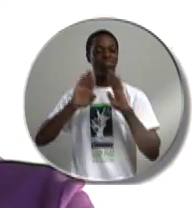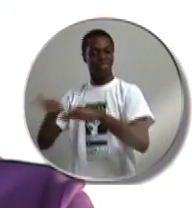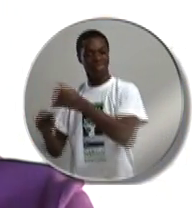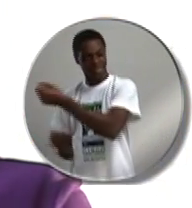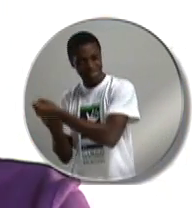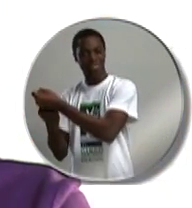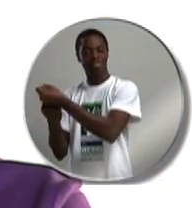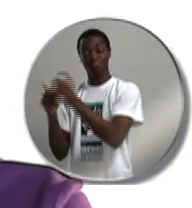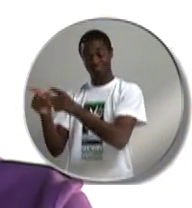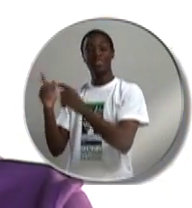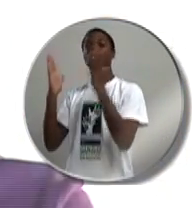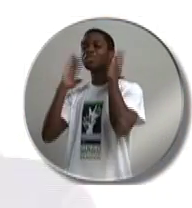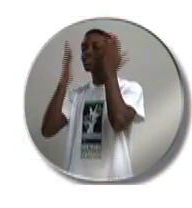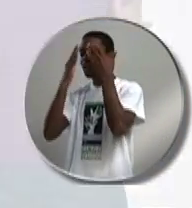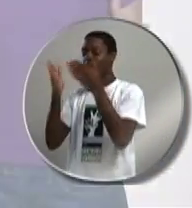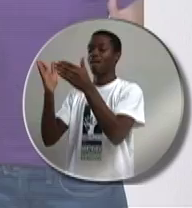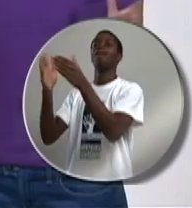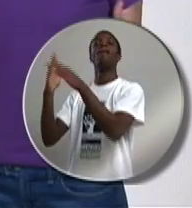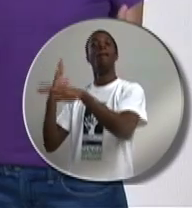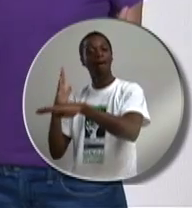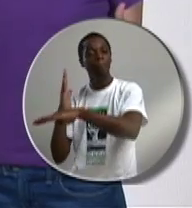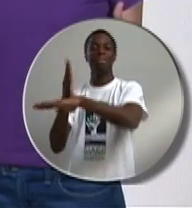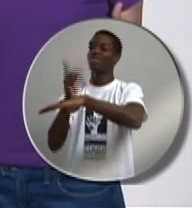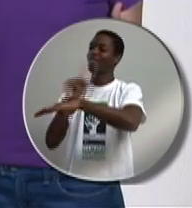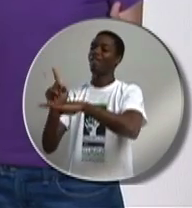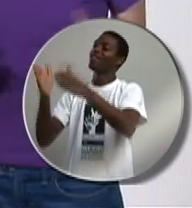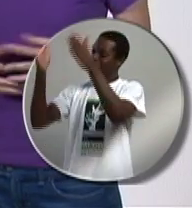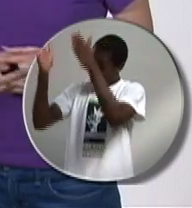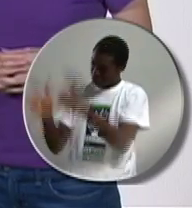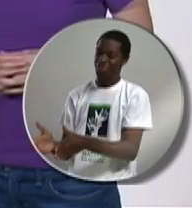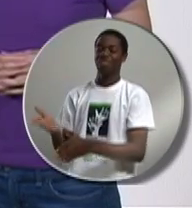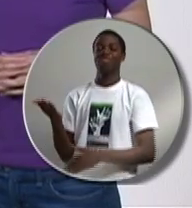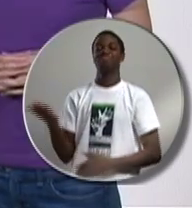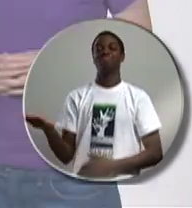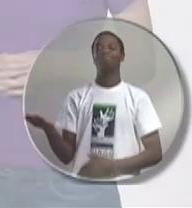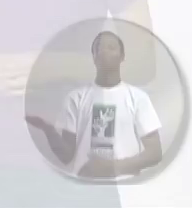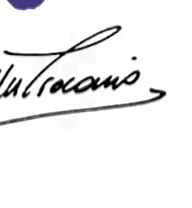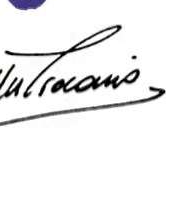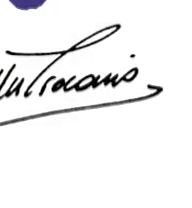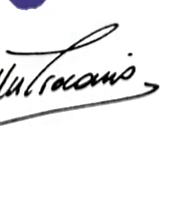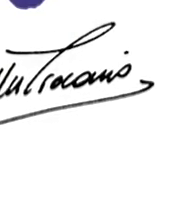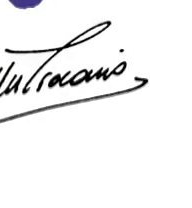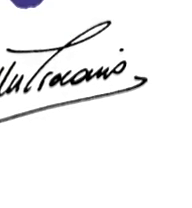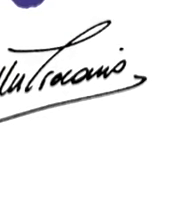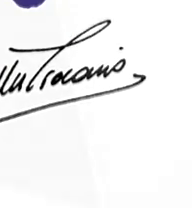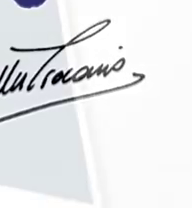oídos y sus ojos. La sordoceguera es una condición, no un impedimento.